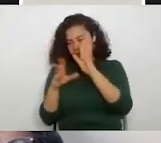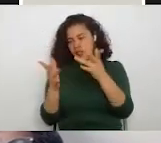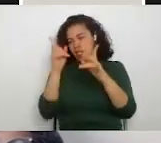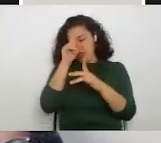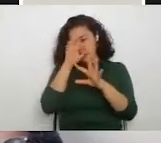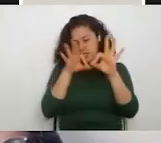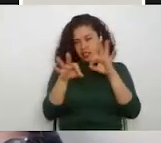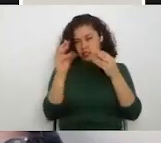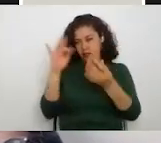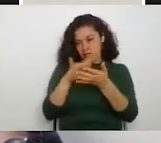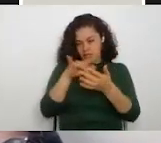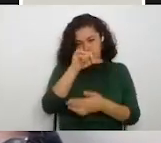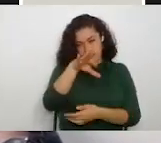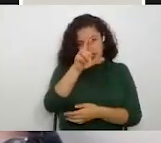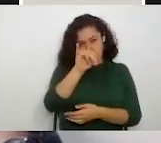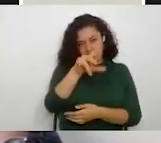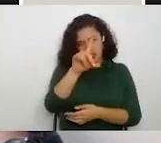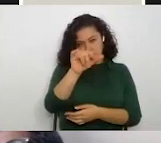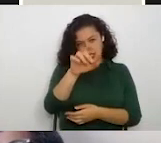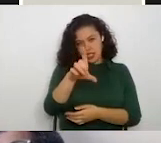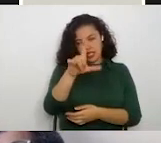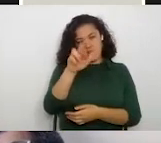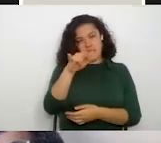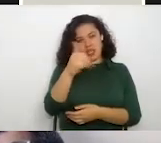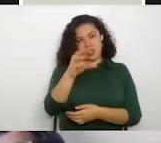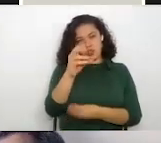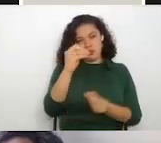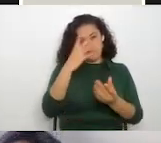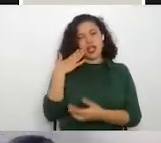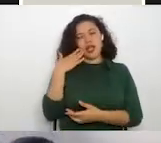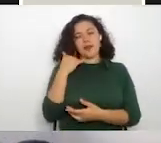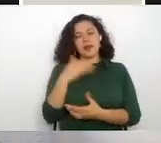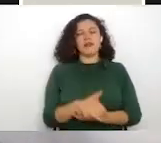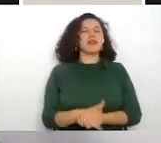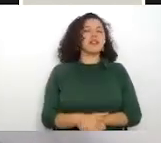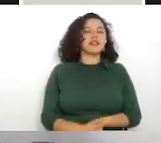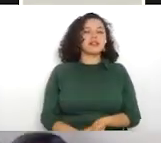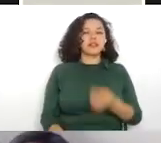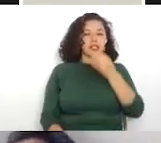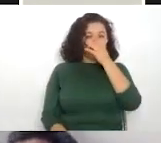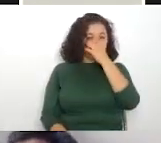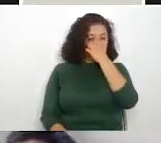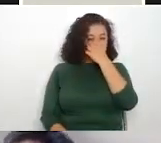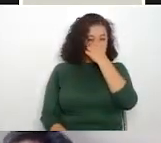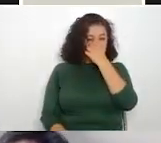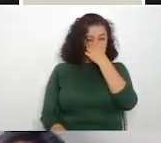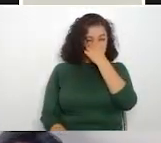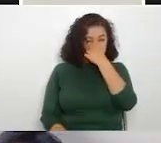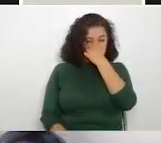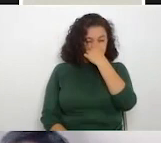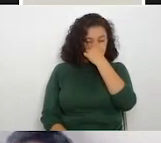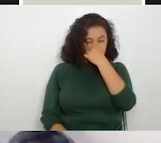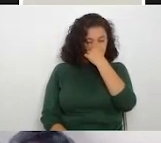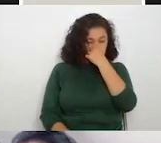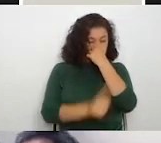muchas gracias, María del Rayo. Muy amable. Sí. Bueno, no sé si hay algo más. No hay